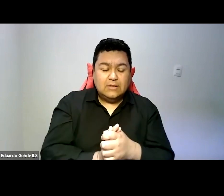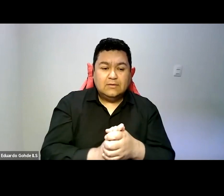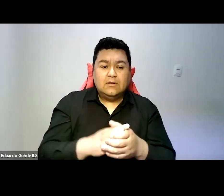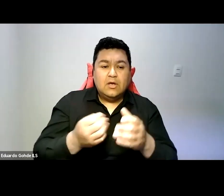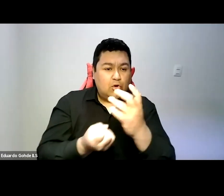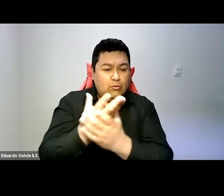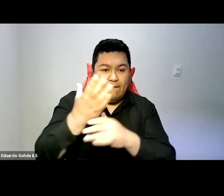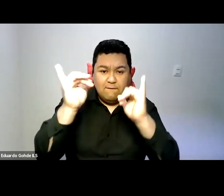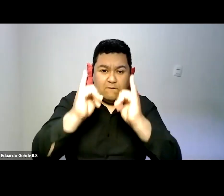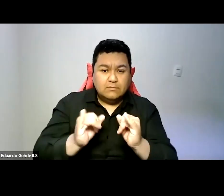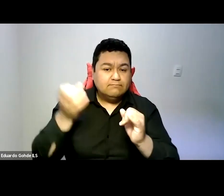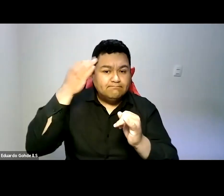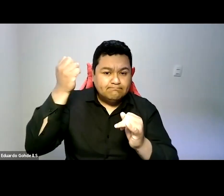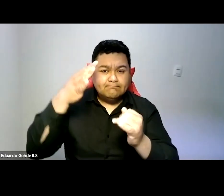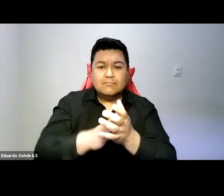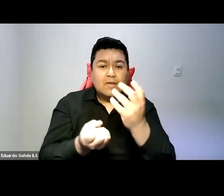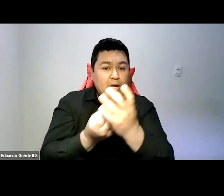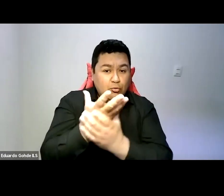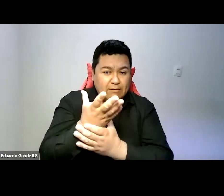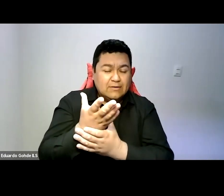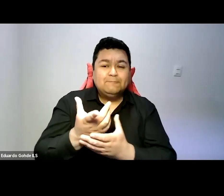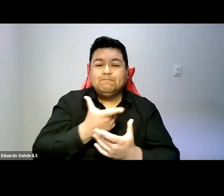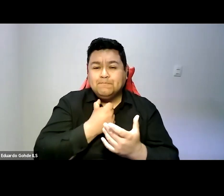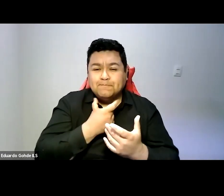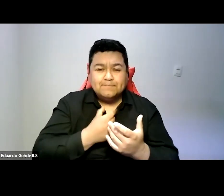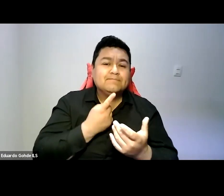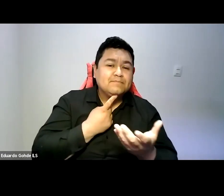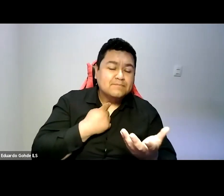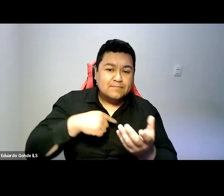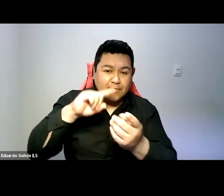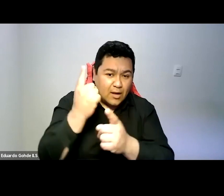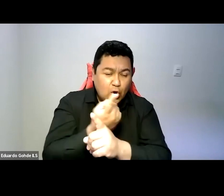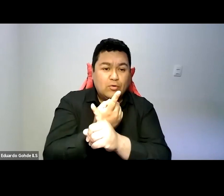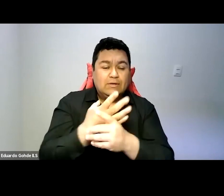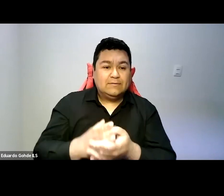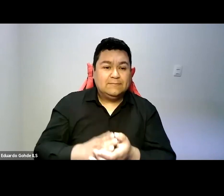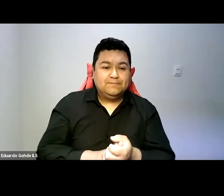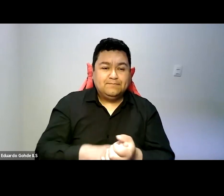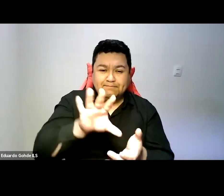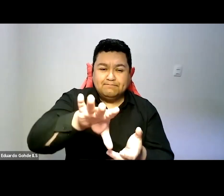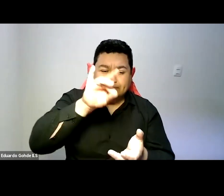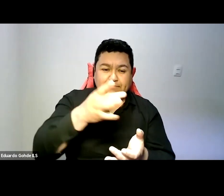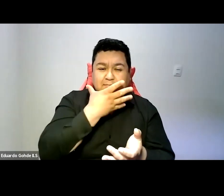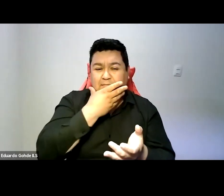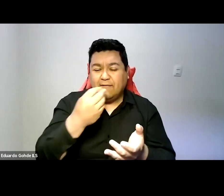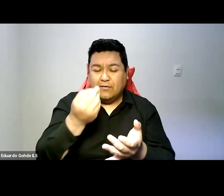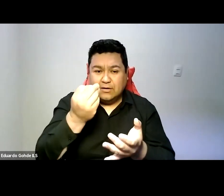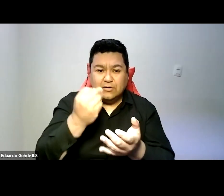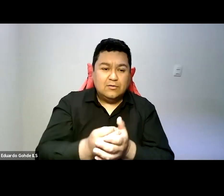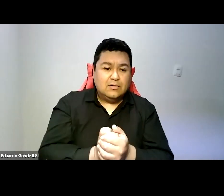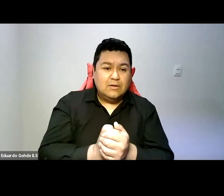aprender, nuevas formas de encantarse y reencontrarse con la belleza que hay detrás de